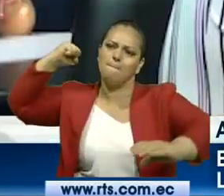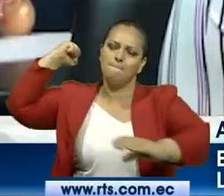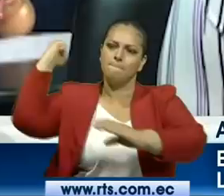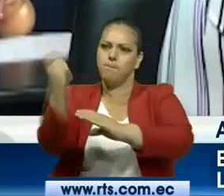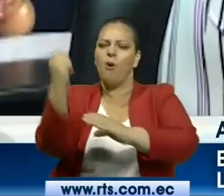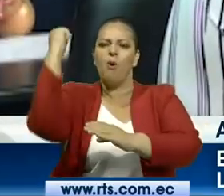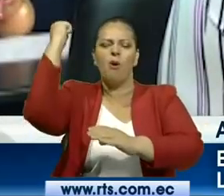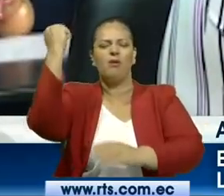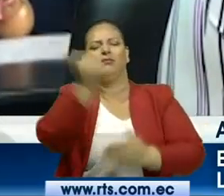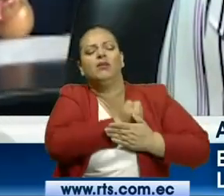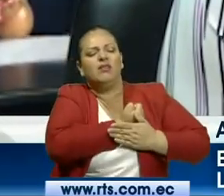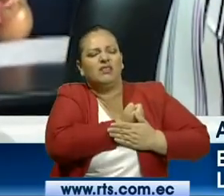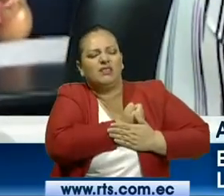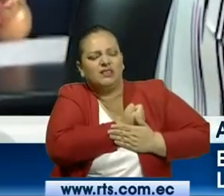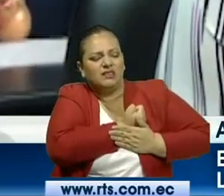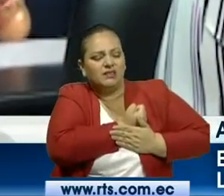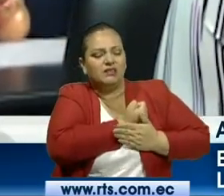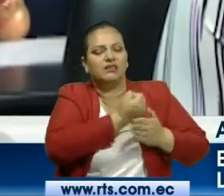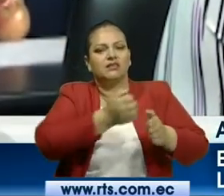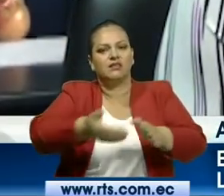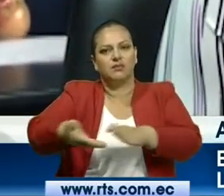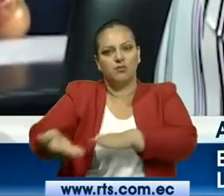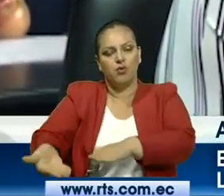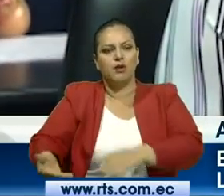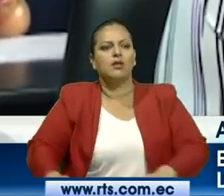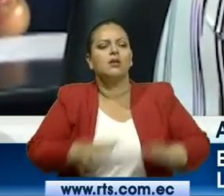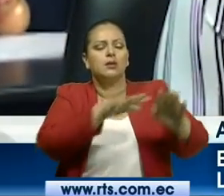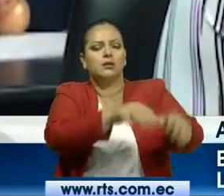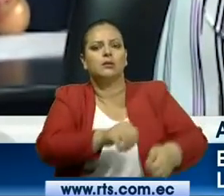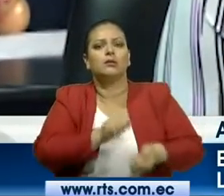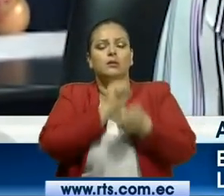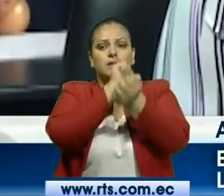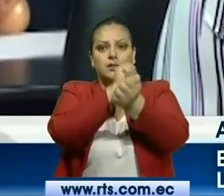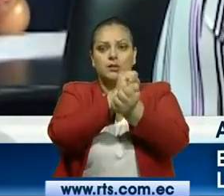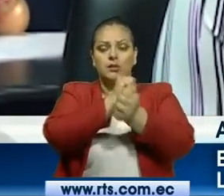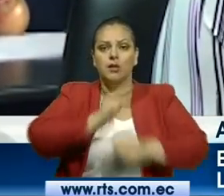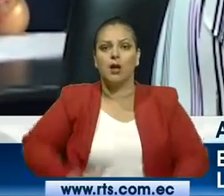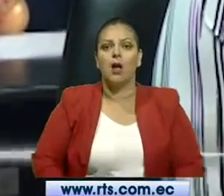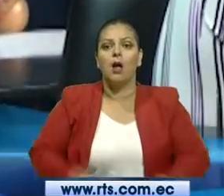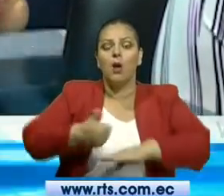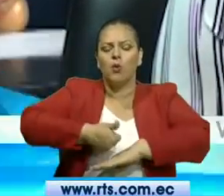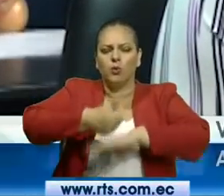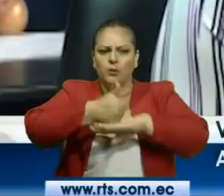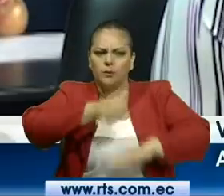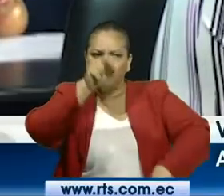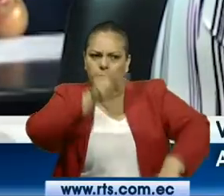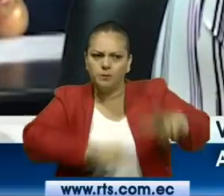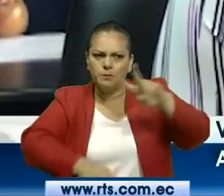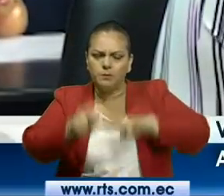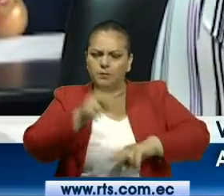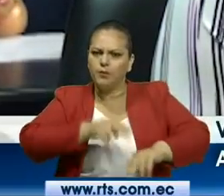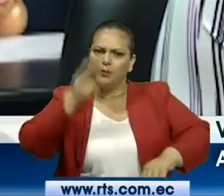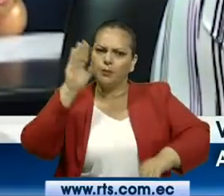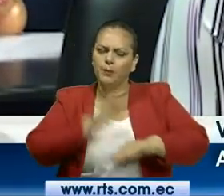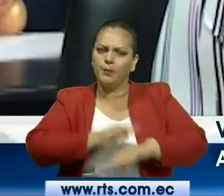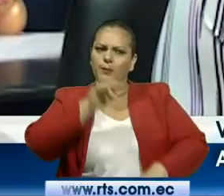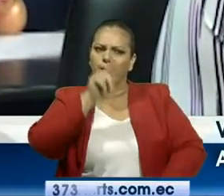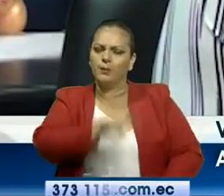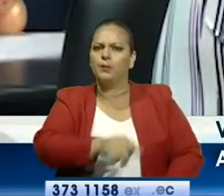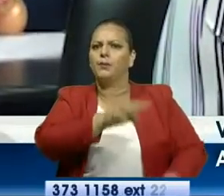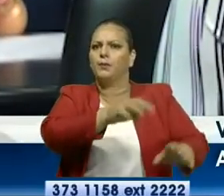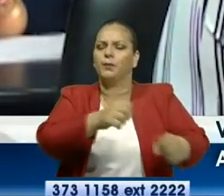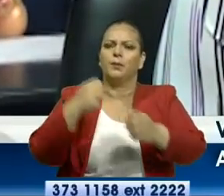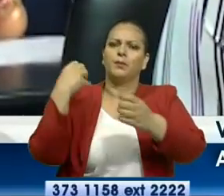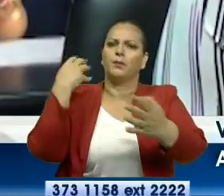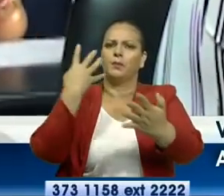Se dio la prisión preventiva, se formuló cargos contra este sospechoso y en este momento estamos ya en instrucción